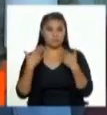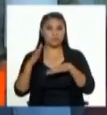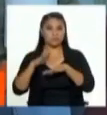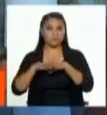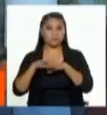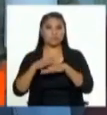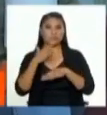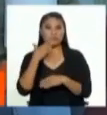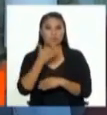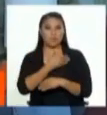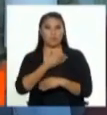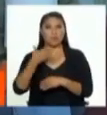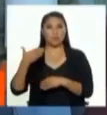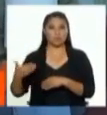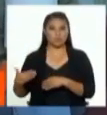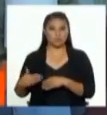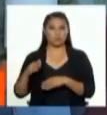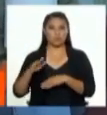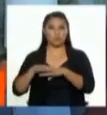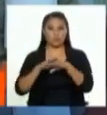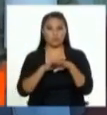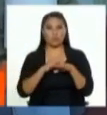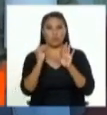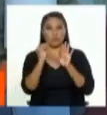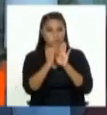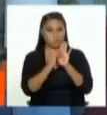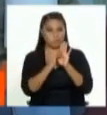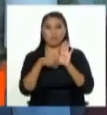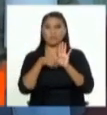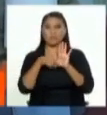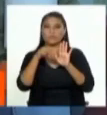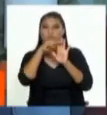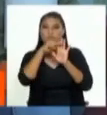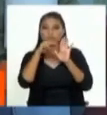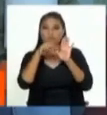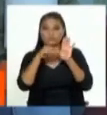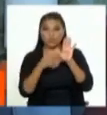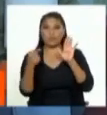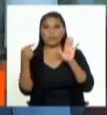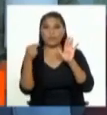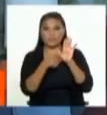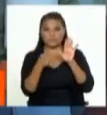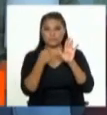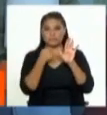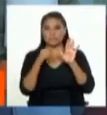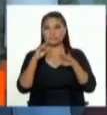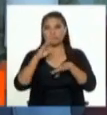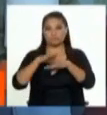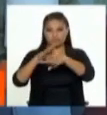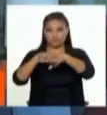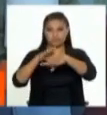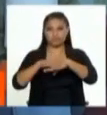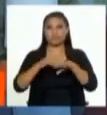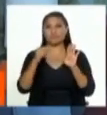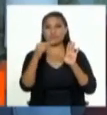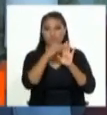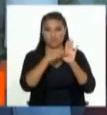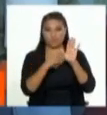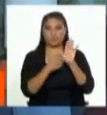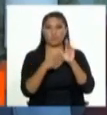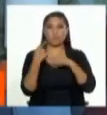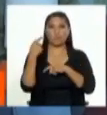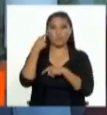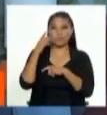de promulgar u observar una norma por la cual estas fórmulas para alimentar a